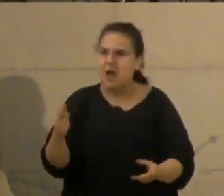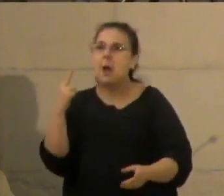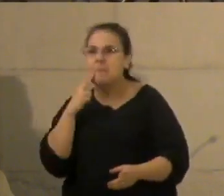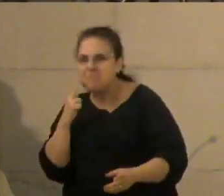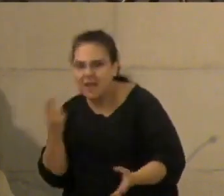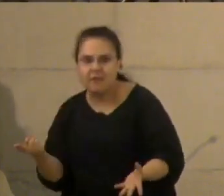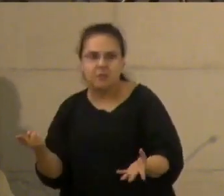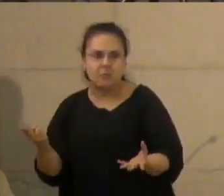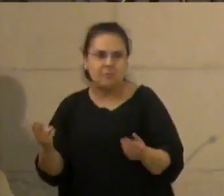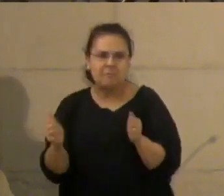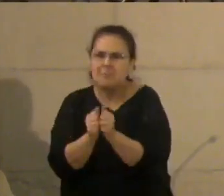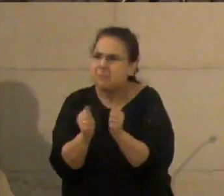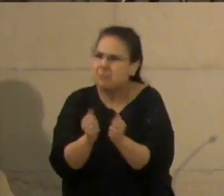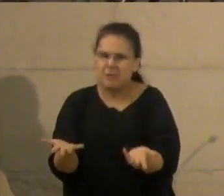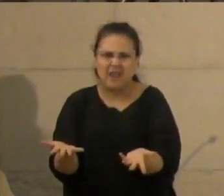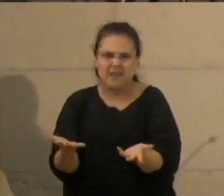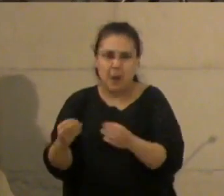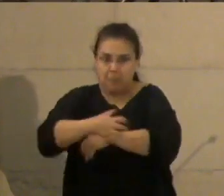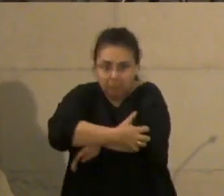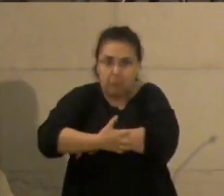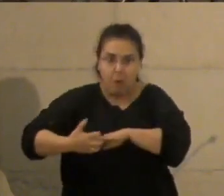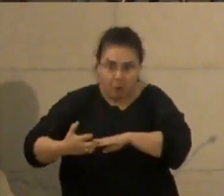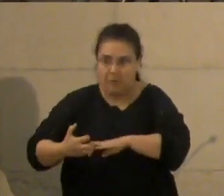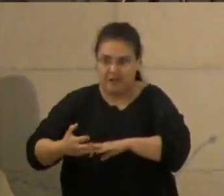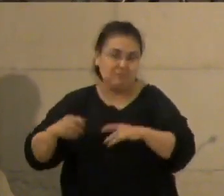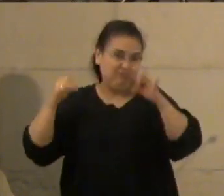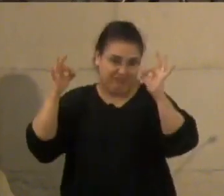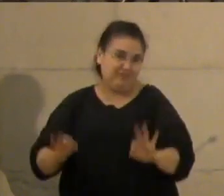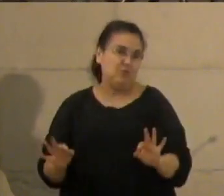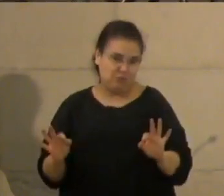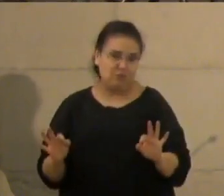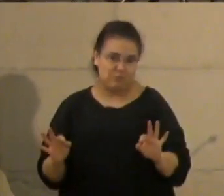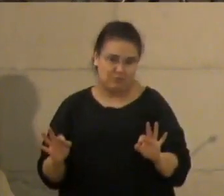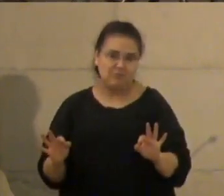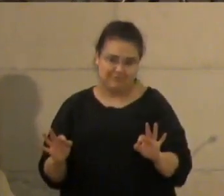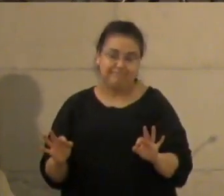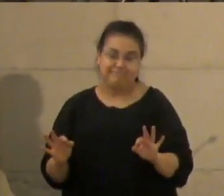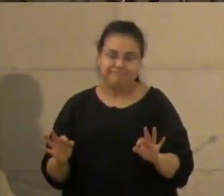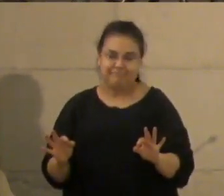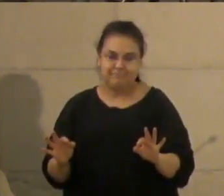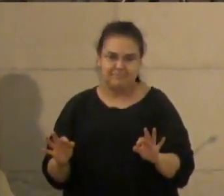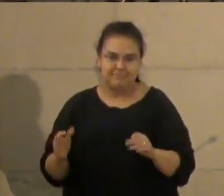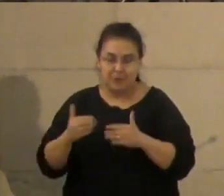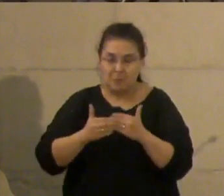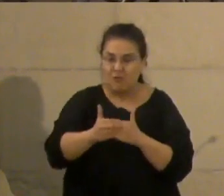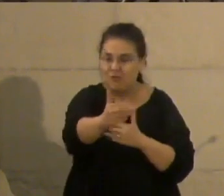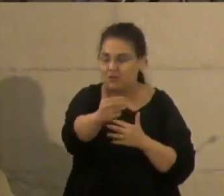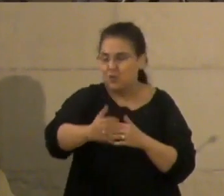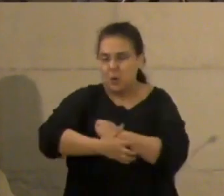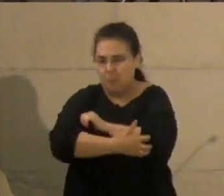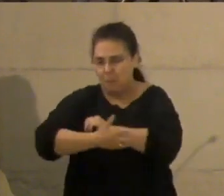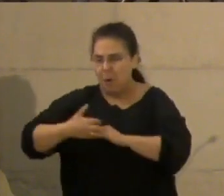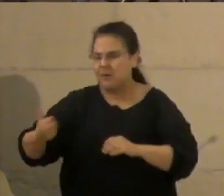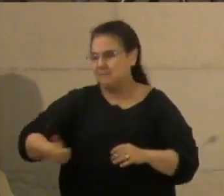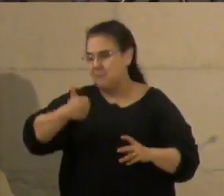Piedras que nos harán más pobres, porque seguro que de estas salimos más pobres, y que van generando